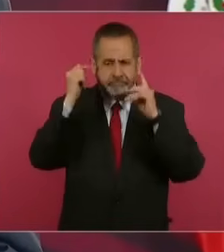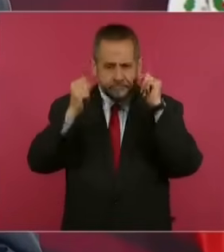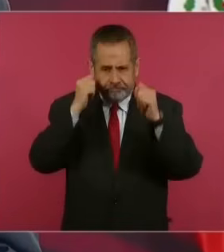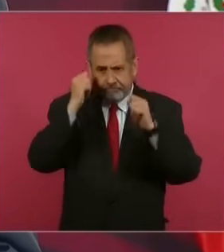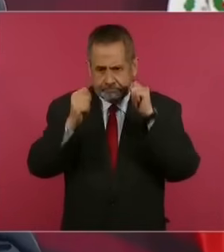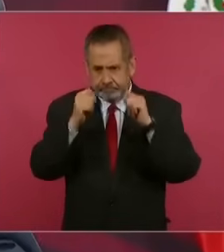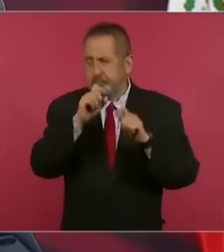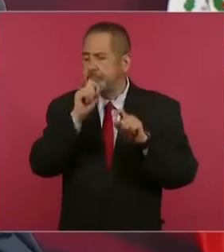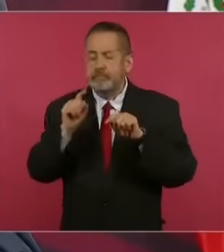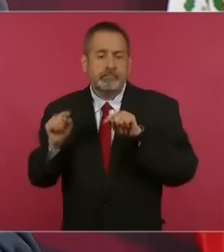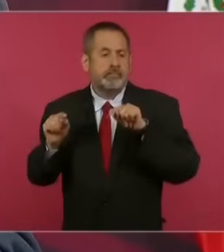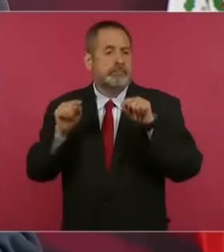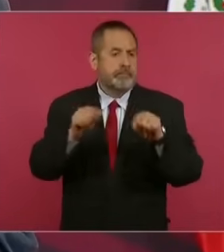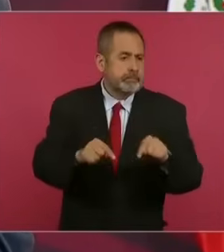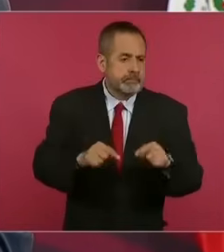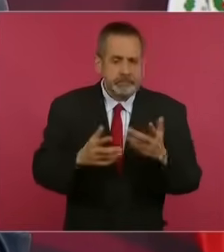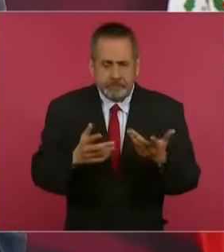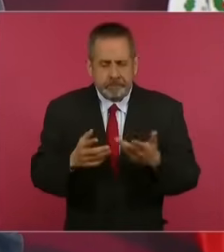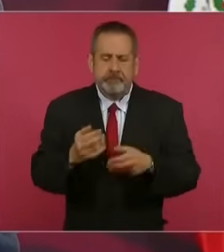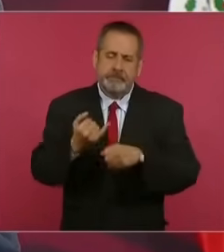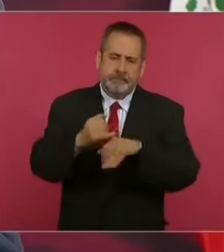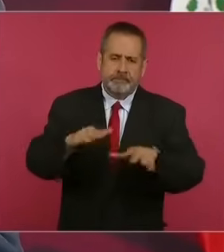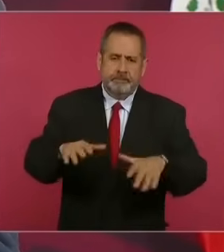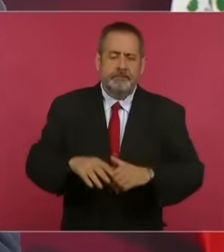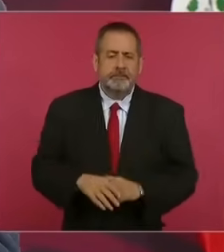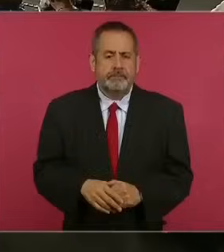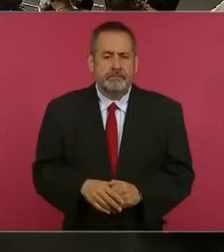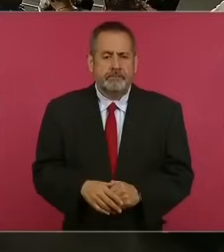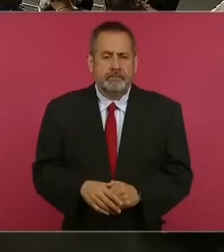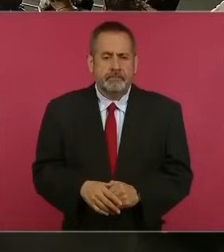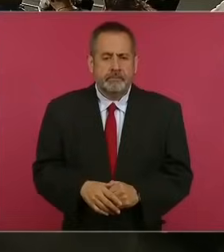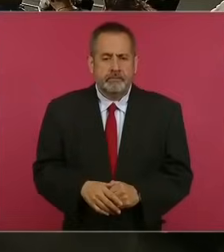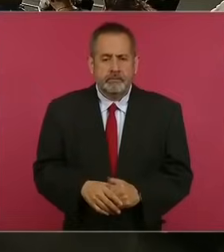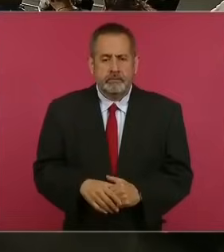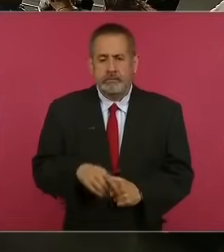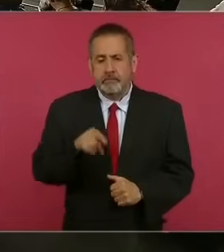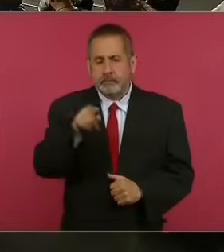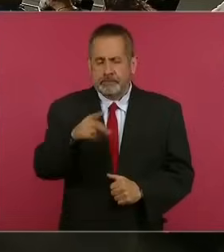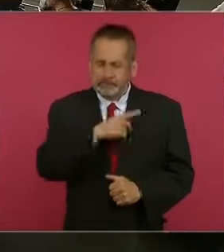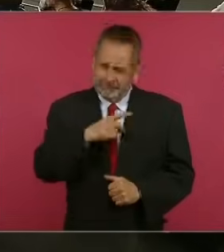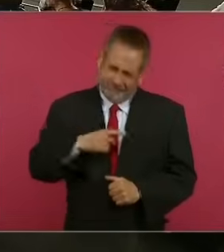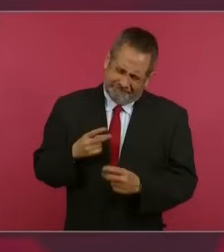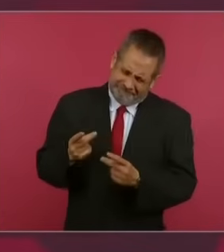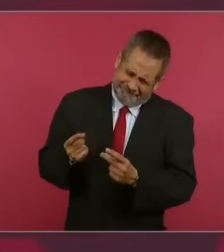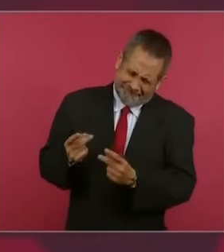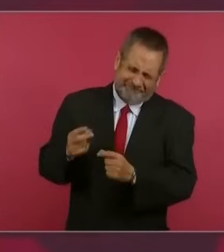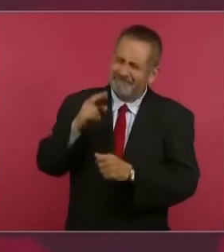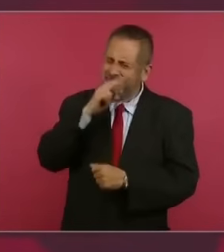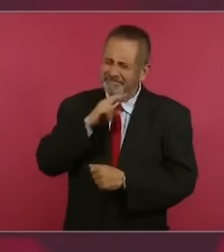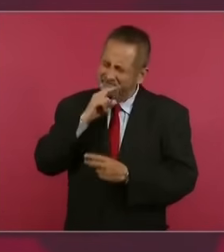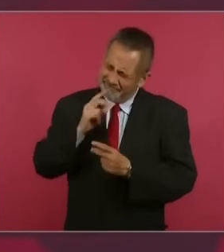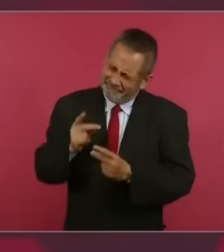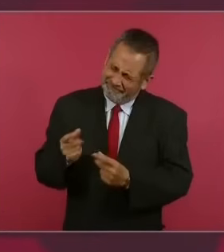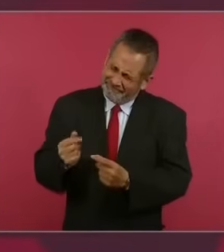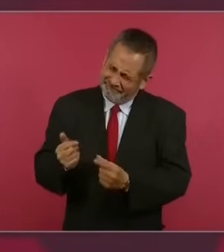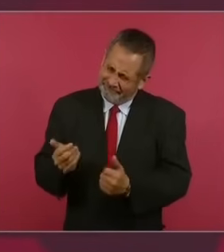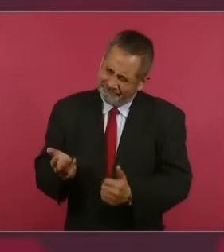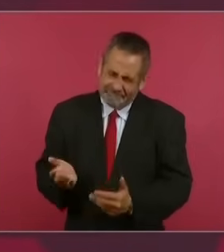también informarlo. Tenemos que poner de pie lo más pronto